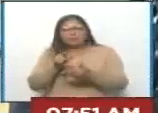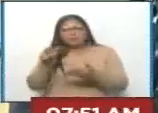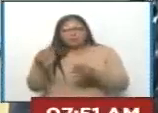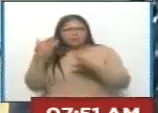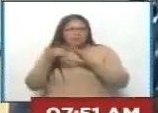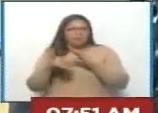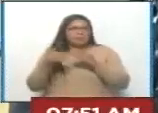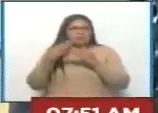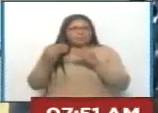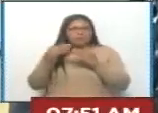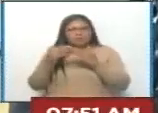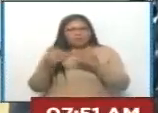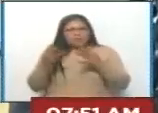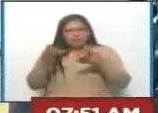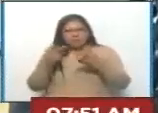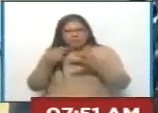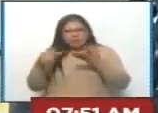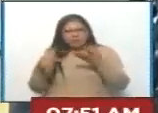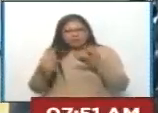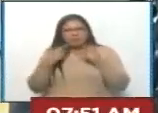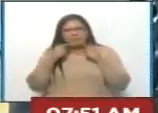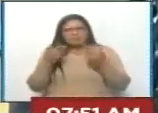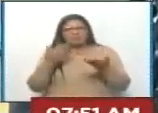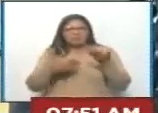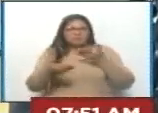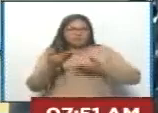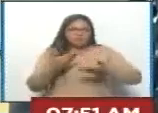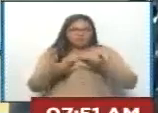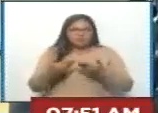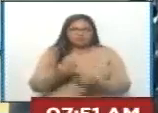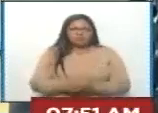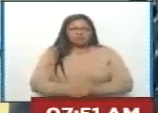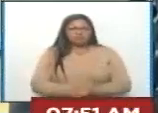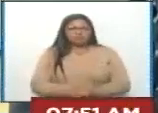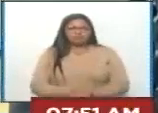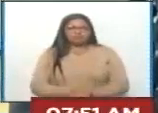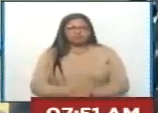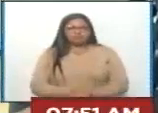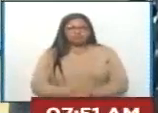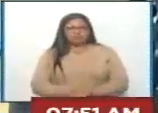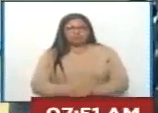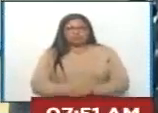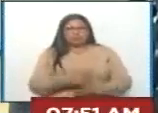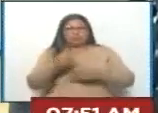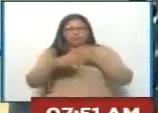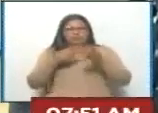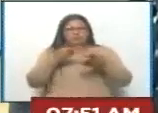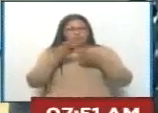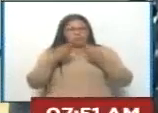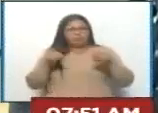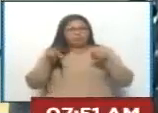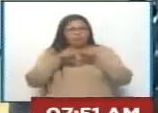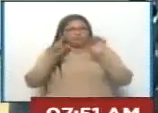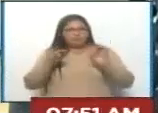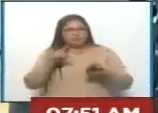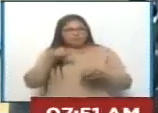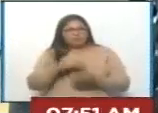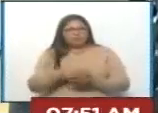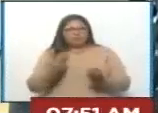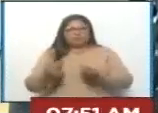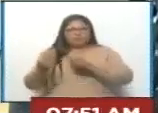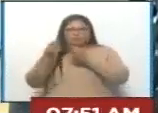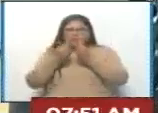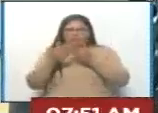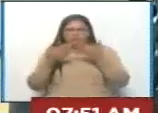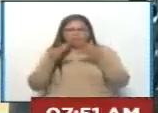divisas para adquirir bienes y servicios y bienes de consumo también, para la producción y para el consumo de una economía que está